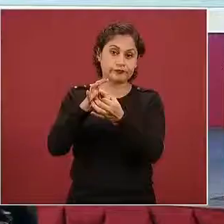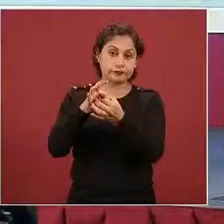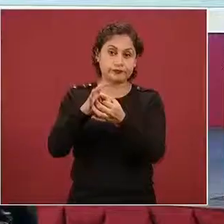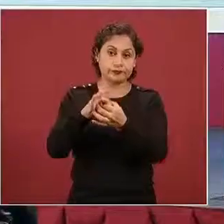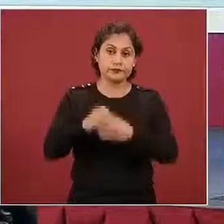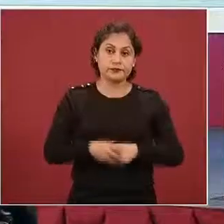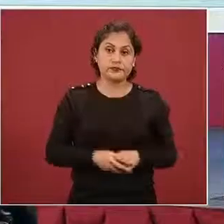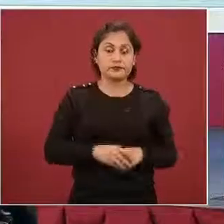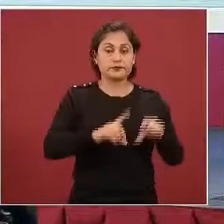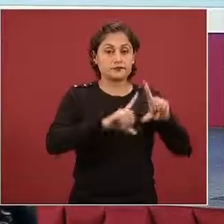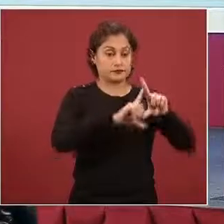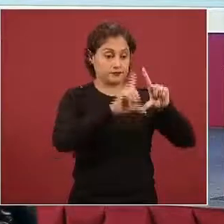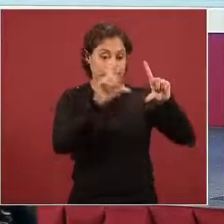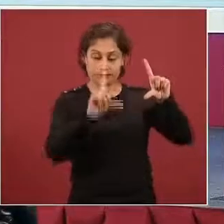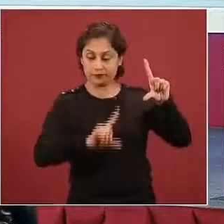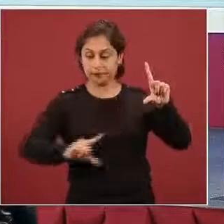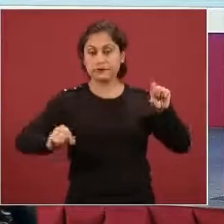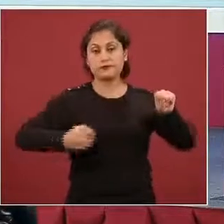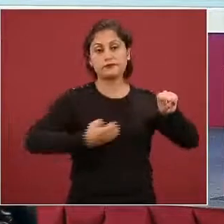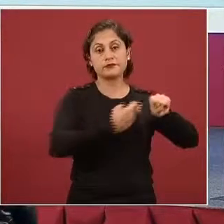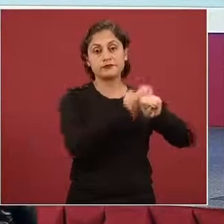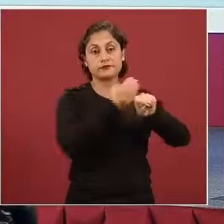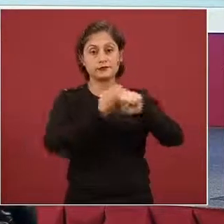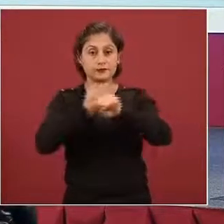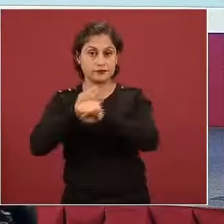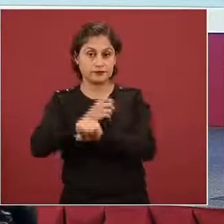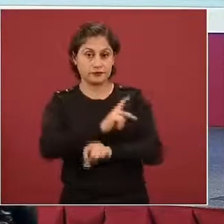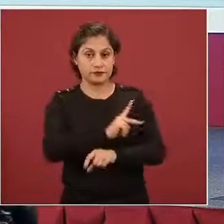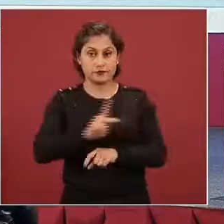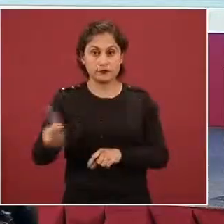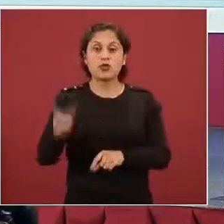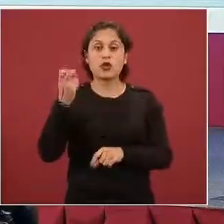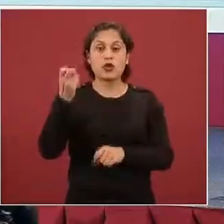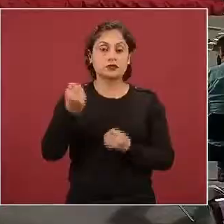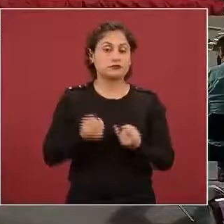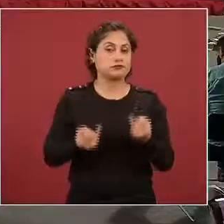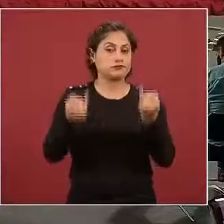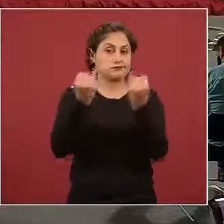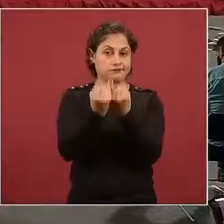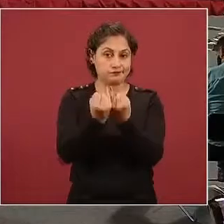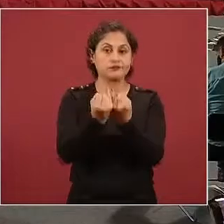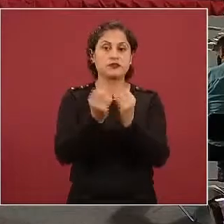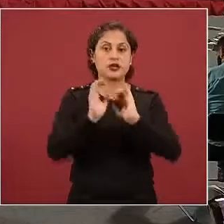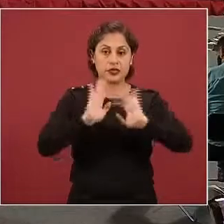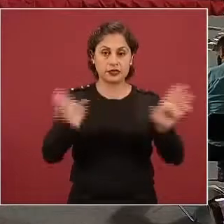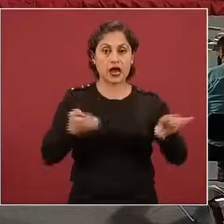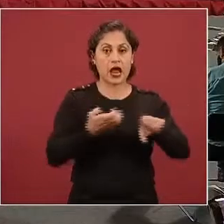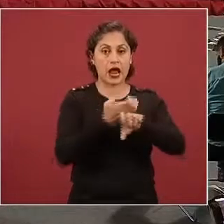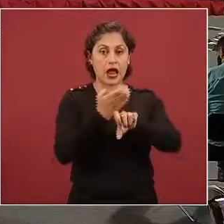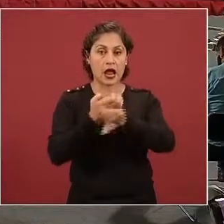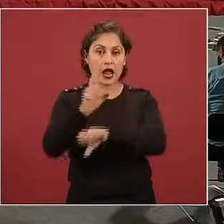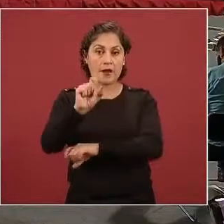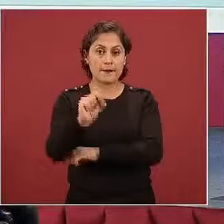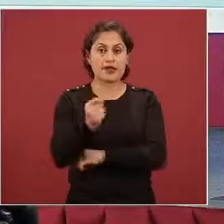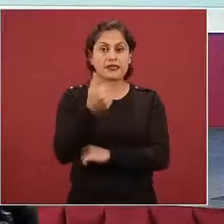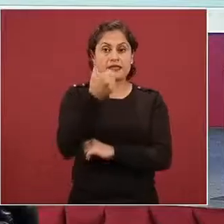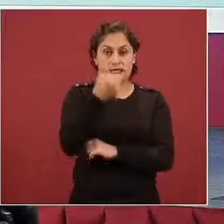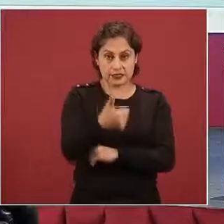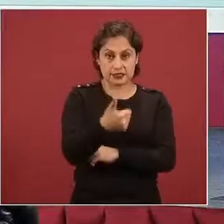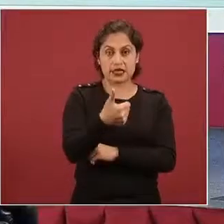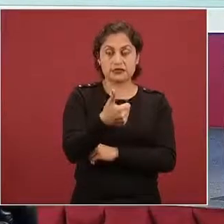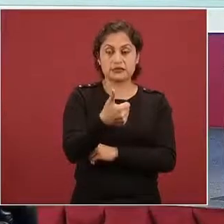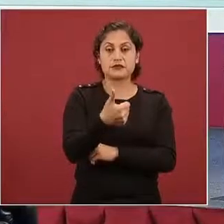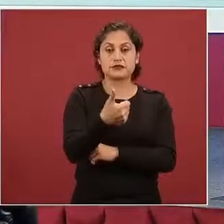todas las entidades federativas se ve este mismo patrón y tenemos ya 26 entidades federativas que tienen al menos